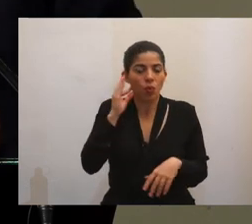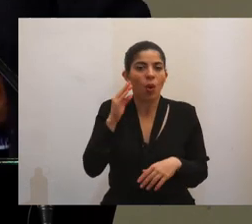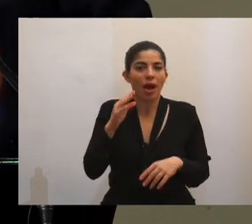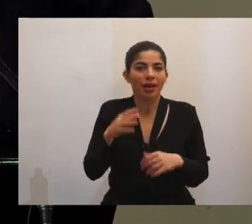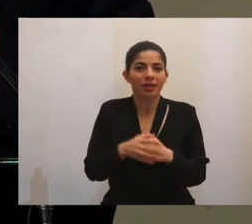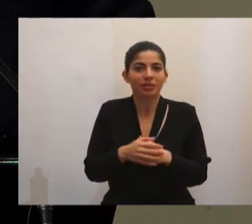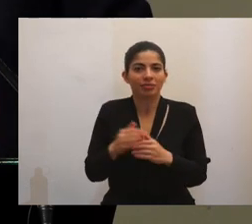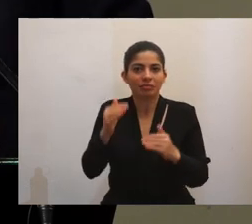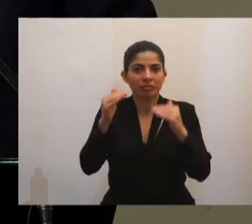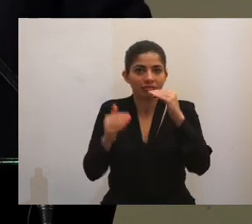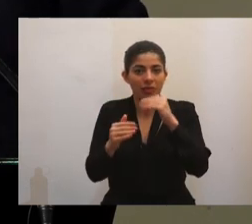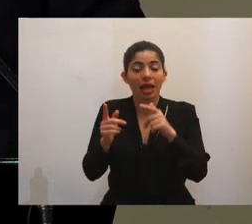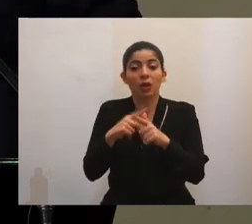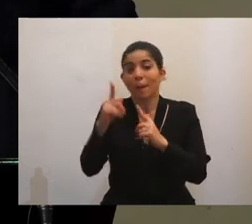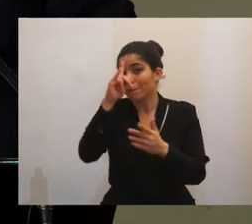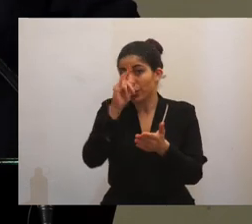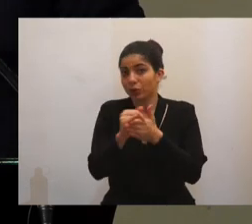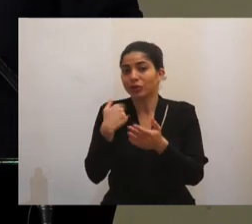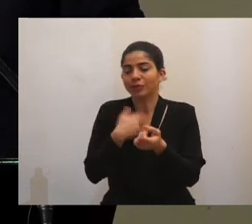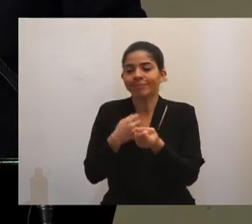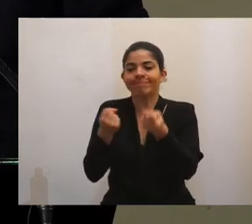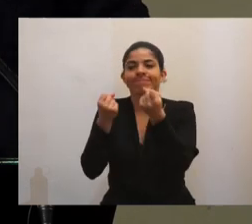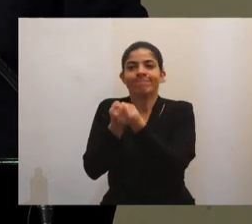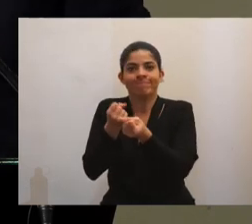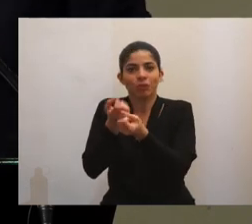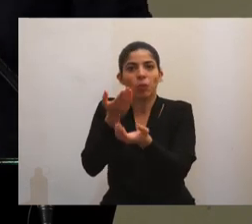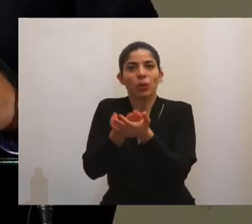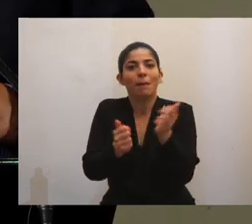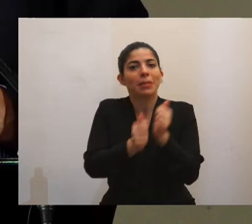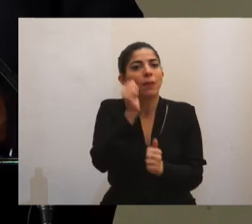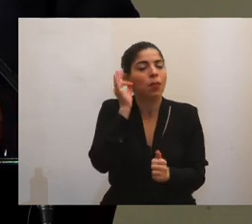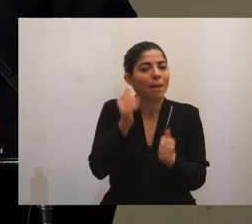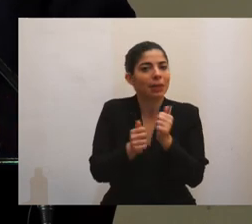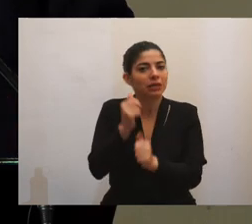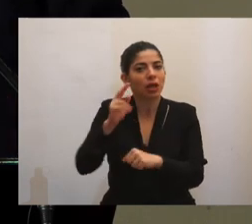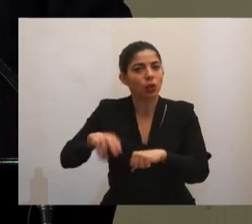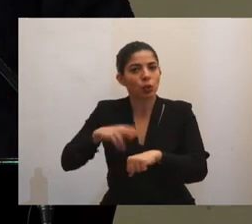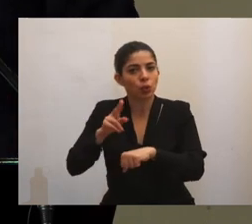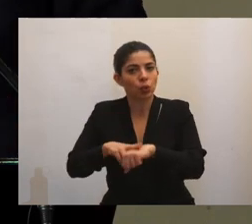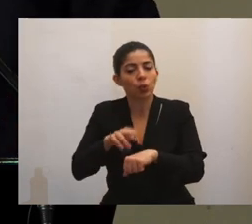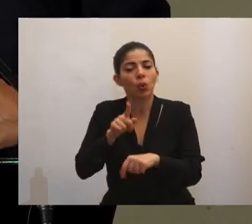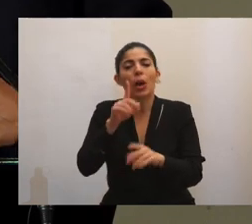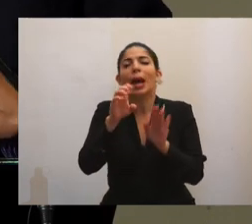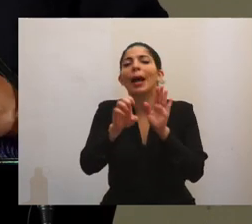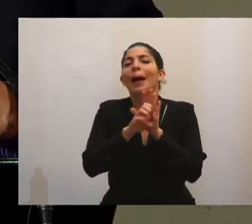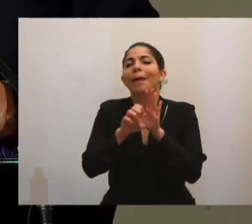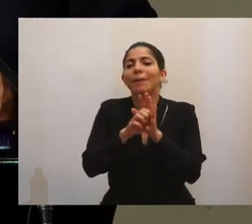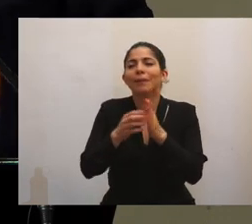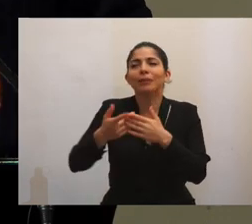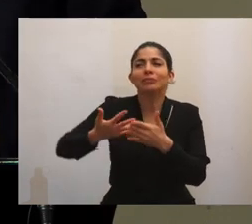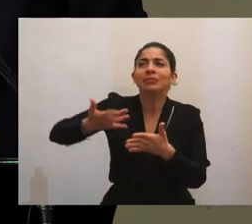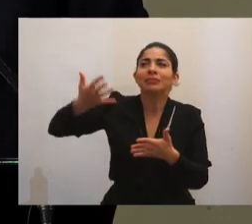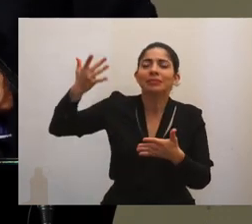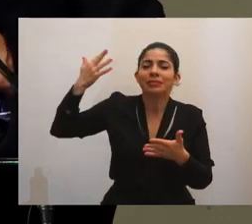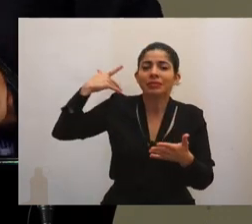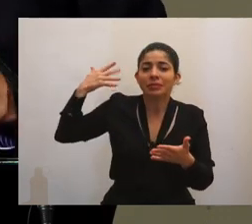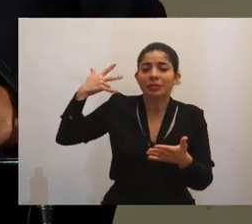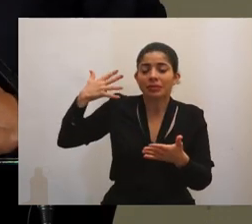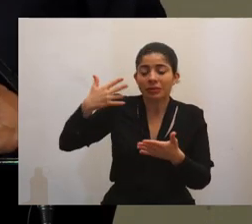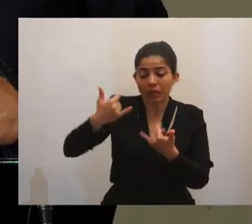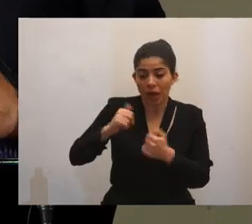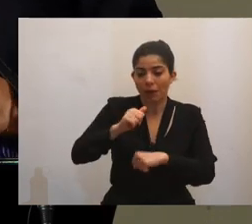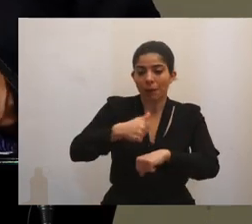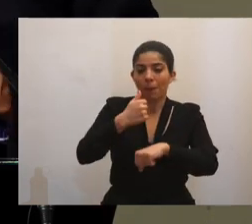eso es que apostamos a esta propuesta de Más Mujeres, Más Natura, que es un ejemplo de esta trayectoria que nos permite